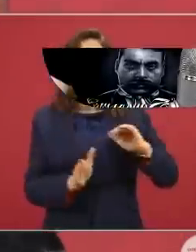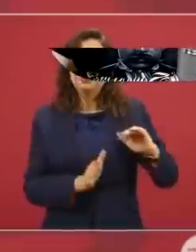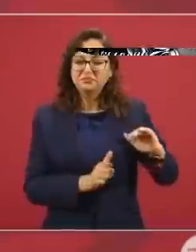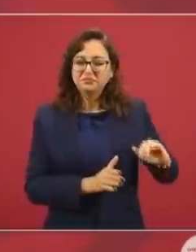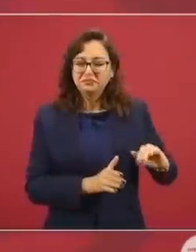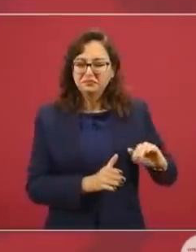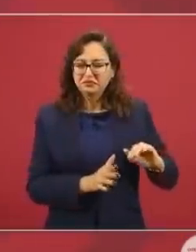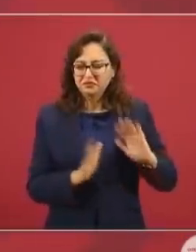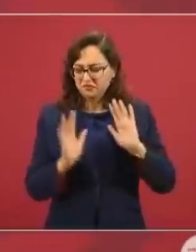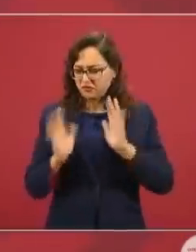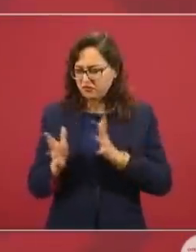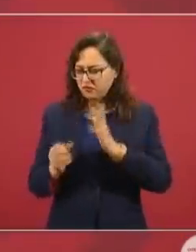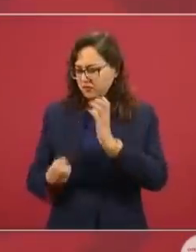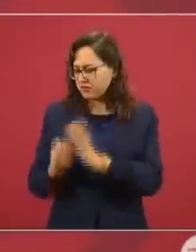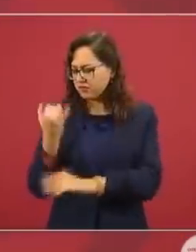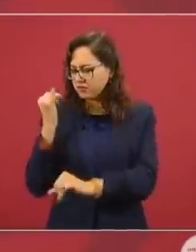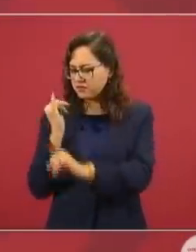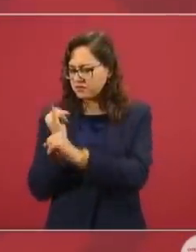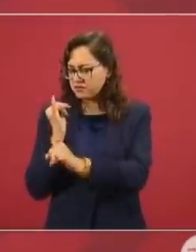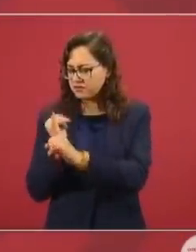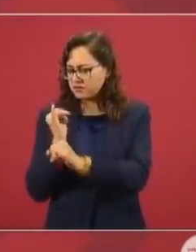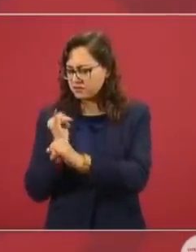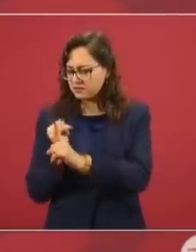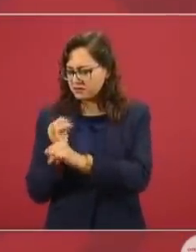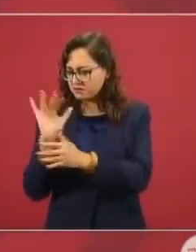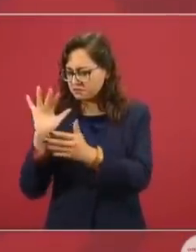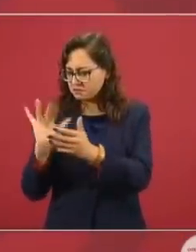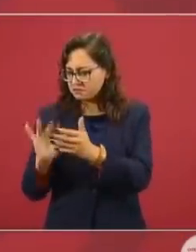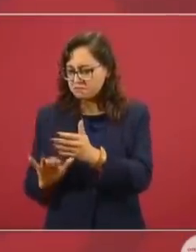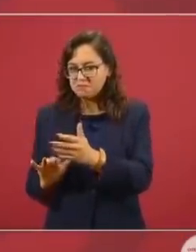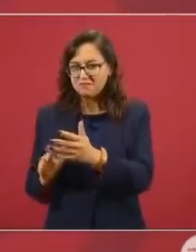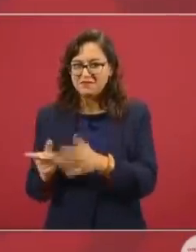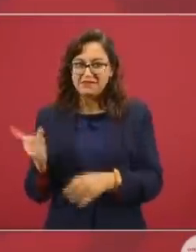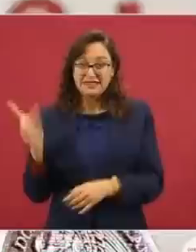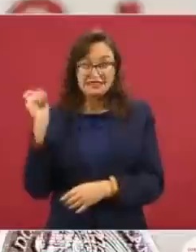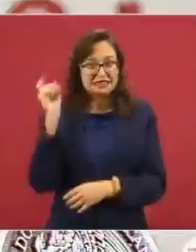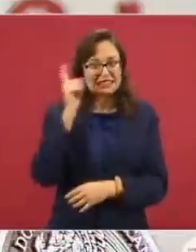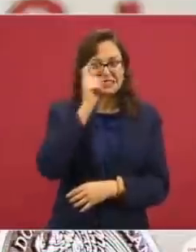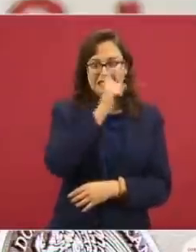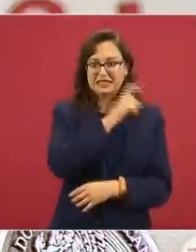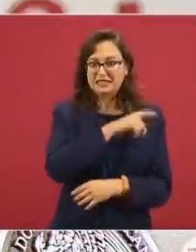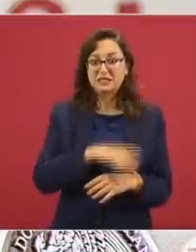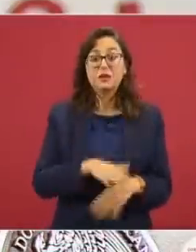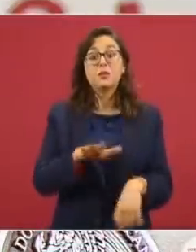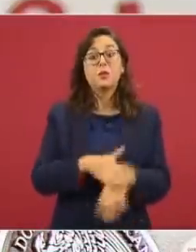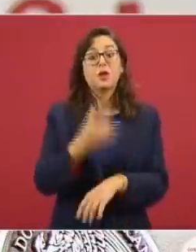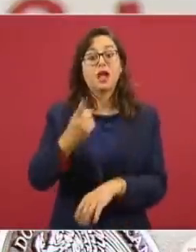porque se levantaba uno, al menos en mi generación,